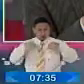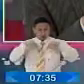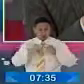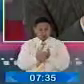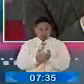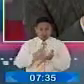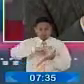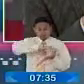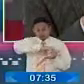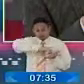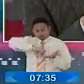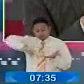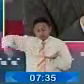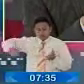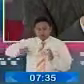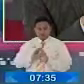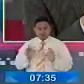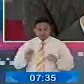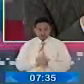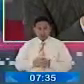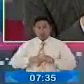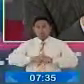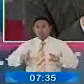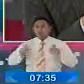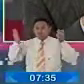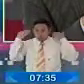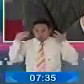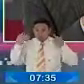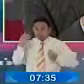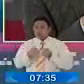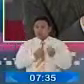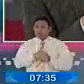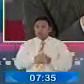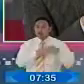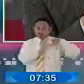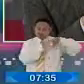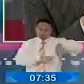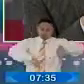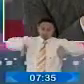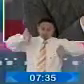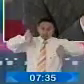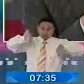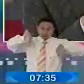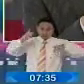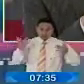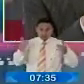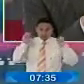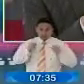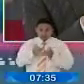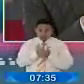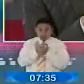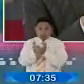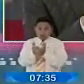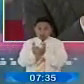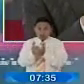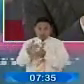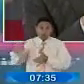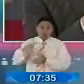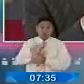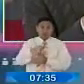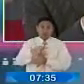APP. Pero, ¿qué pasa si el puerto de Guayaquil no tenía el mismo dragado? O sea, los bancos pueden entrar por el canal de acceso, pero luego no van a poder entrar a